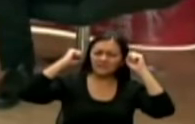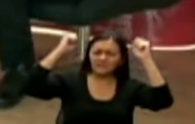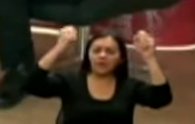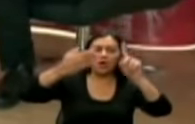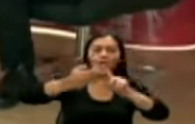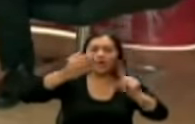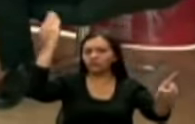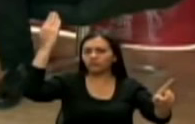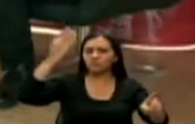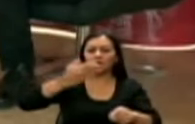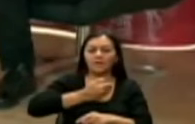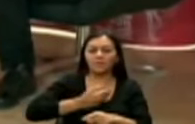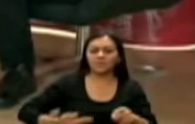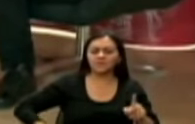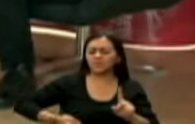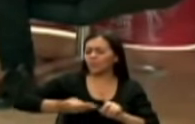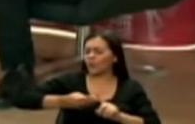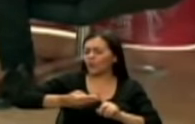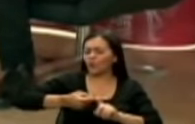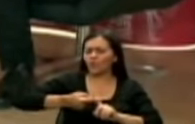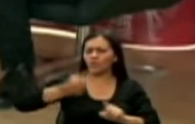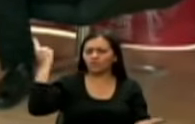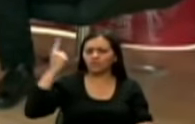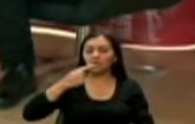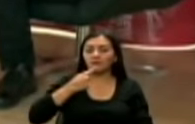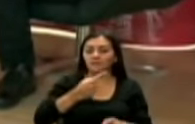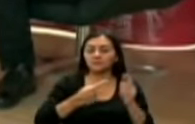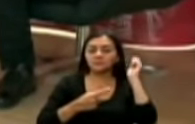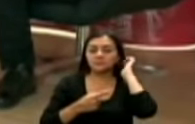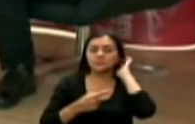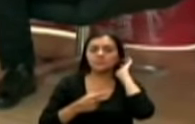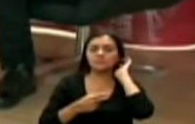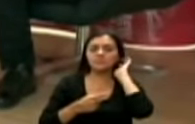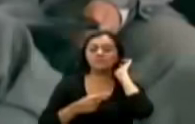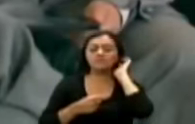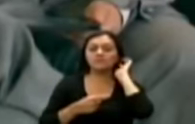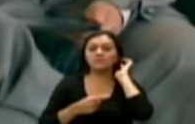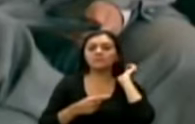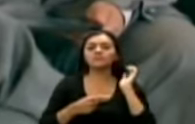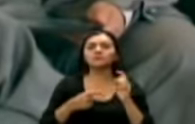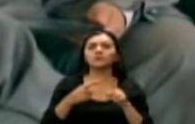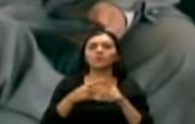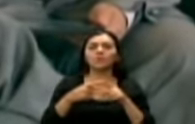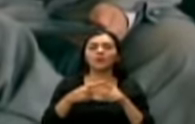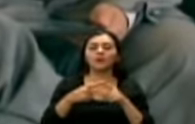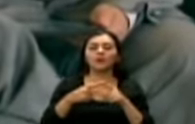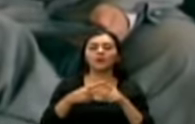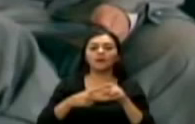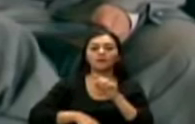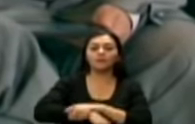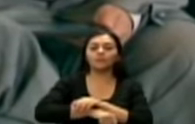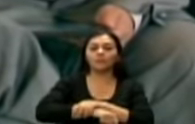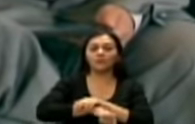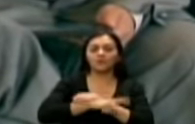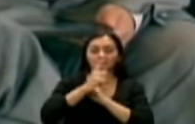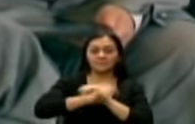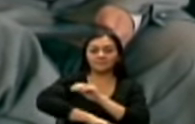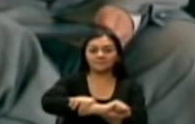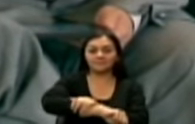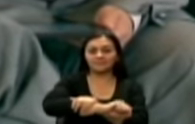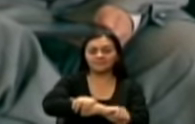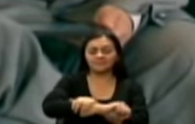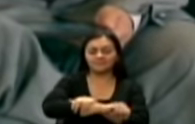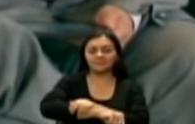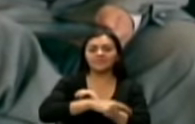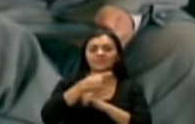Brasil a protestar en contra de lo que inicialmente llamaban el Campeonato Mundial de Fútbol, pero luego ya se convirtió